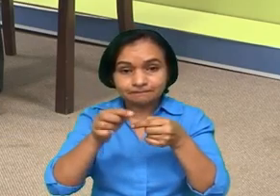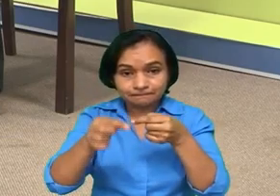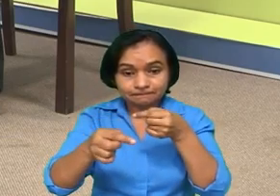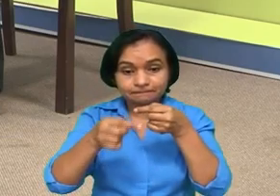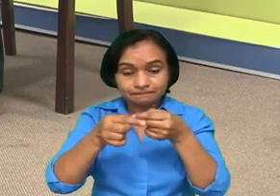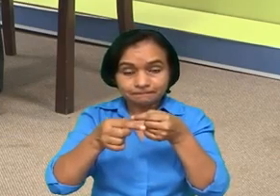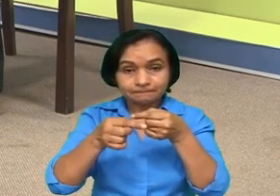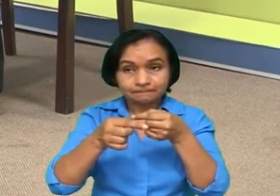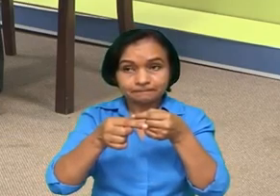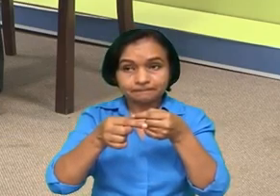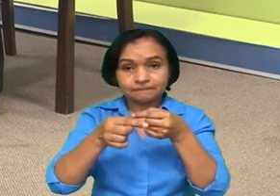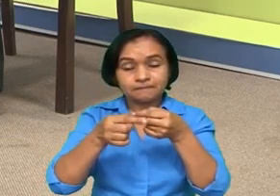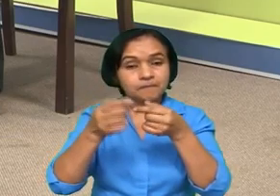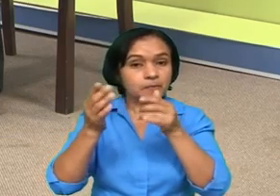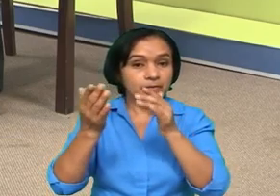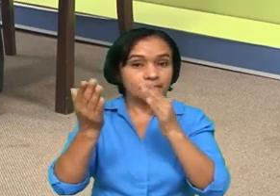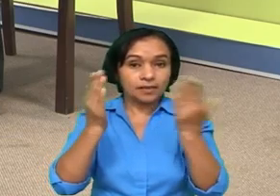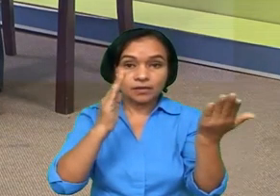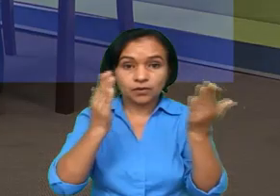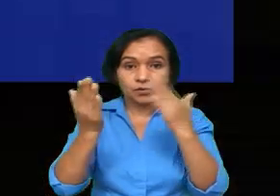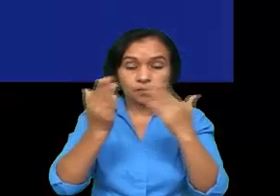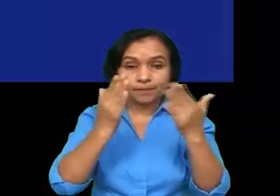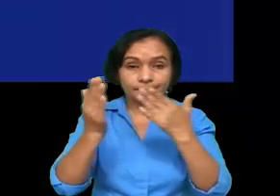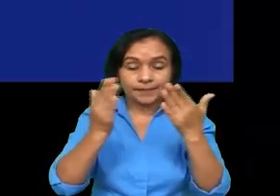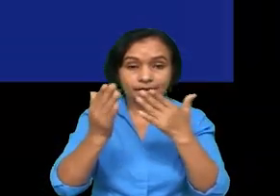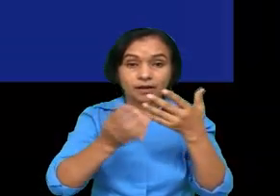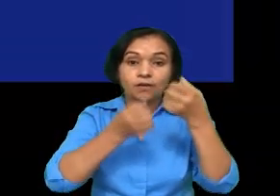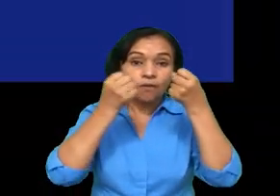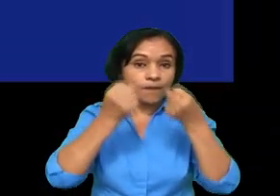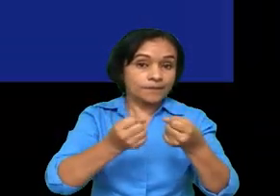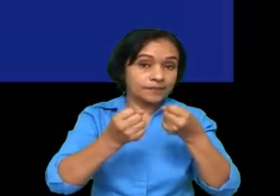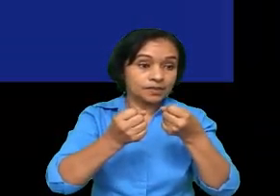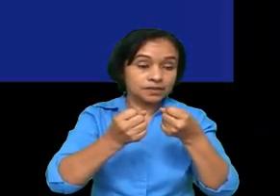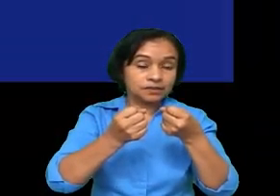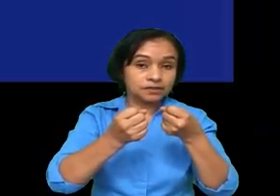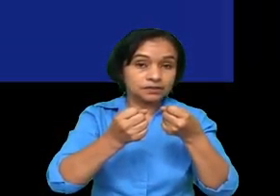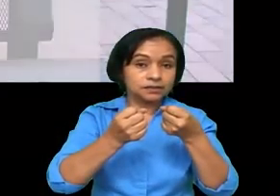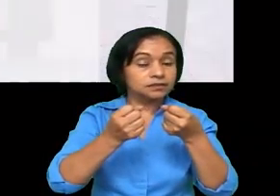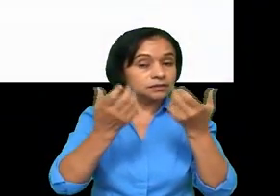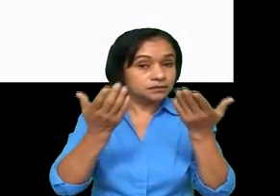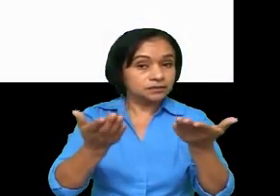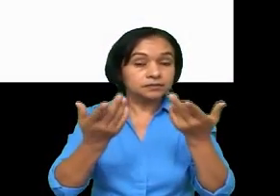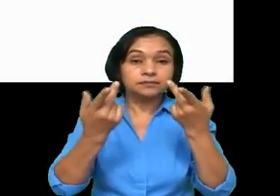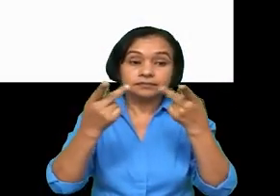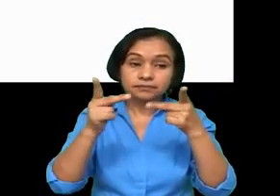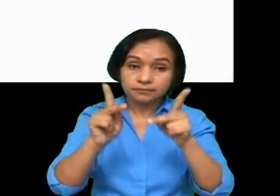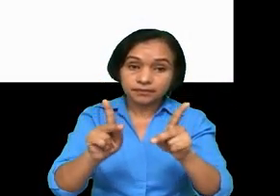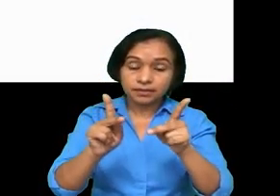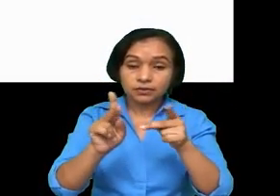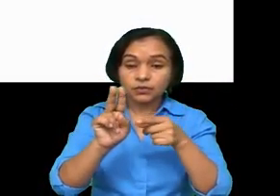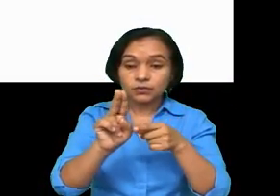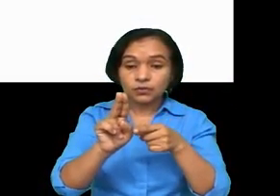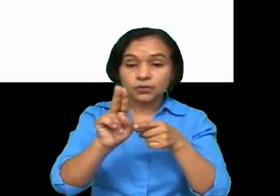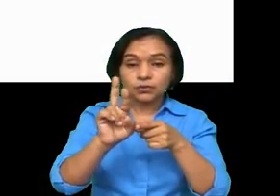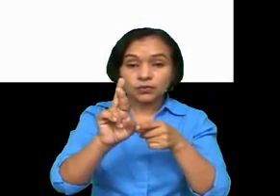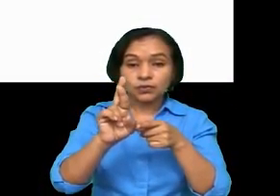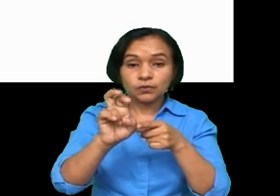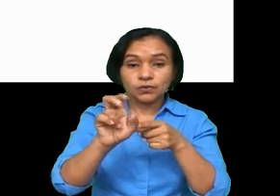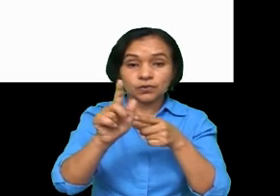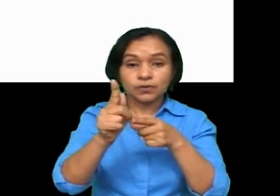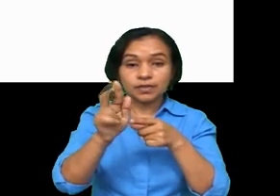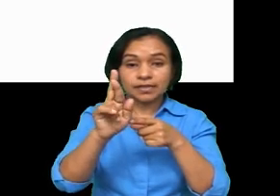más corta en comparación a lo que es la longitud en el hombre. Sí. Entonces, sin embargo, la uretra está a